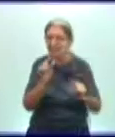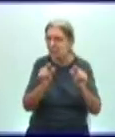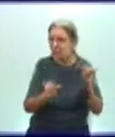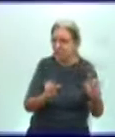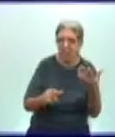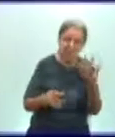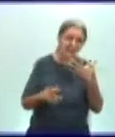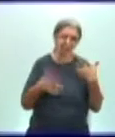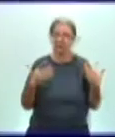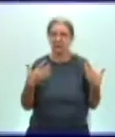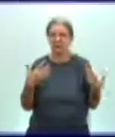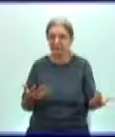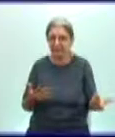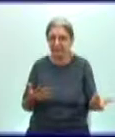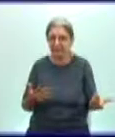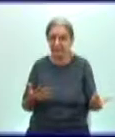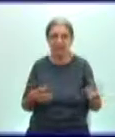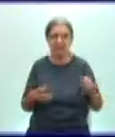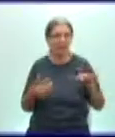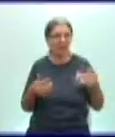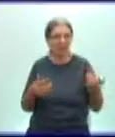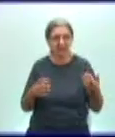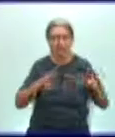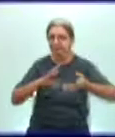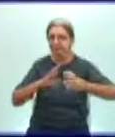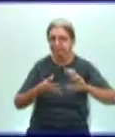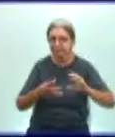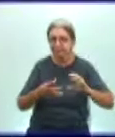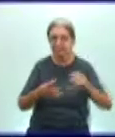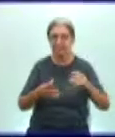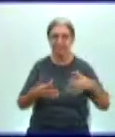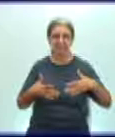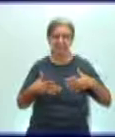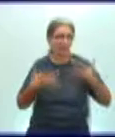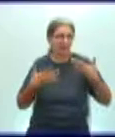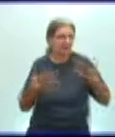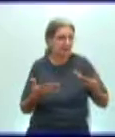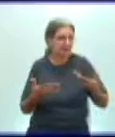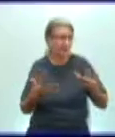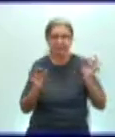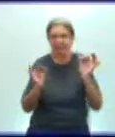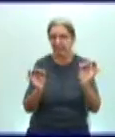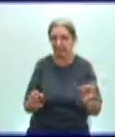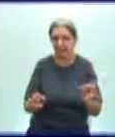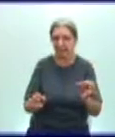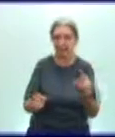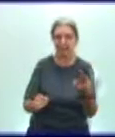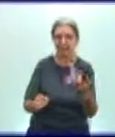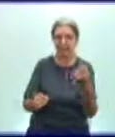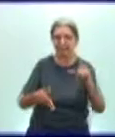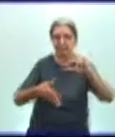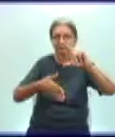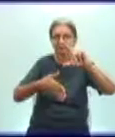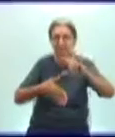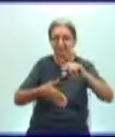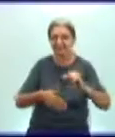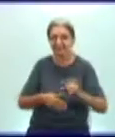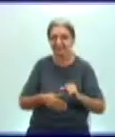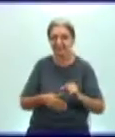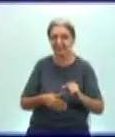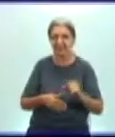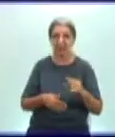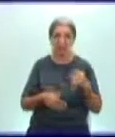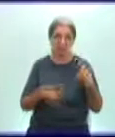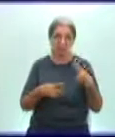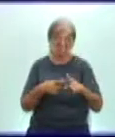ocurre esto? ¿Y de qué modo estos personajes reflejan la realidad de nuestro continente? El